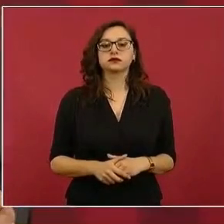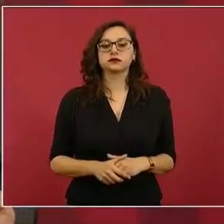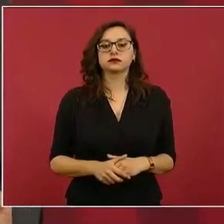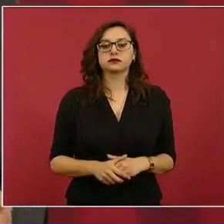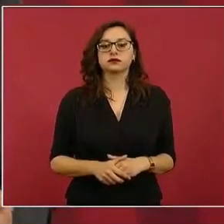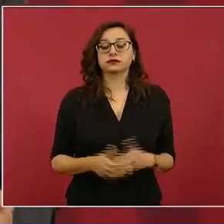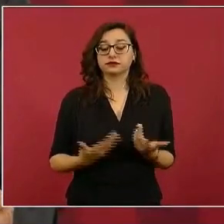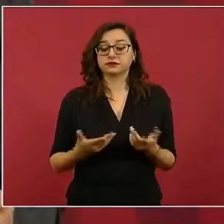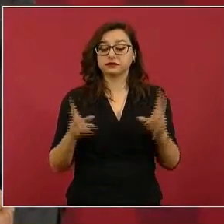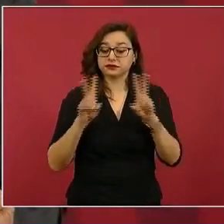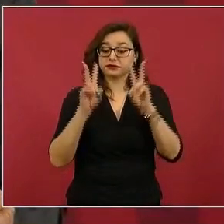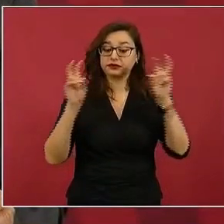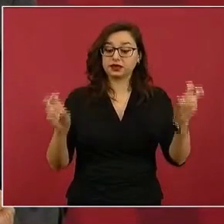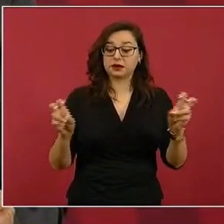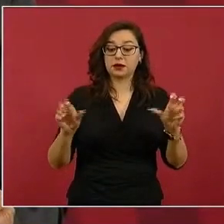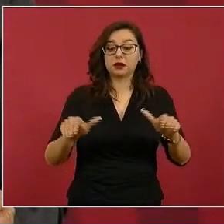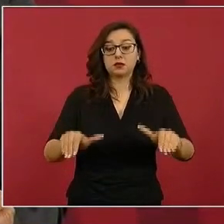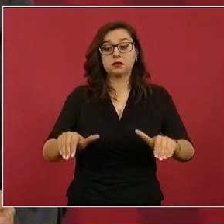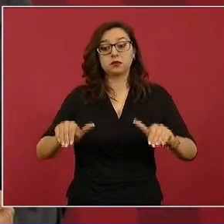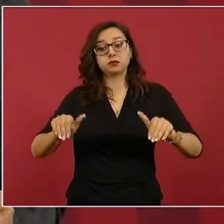El Imparcial.